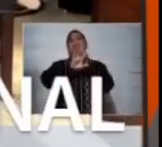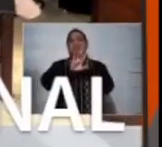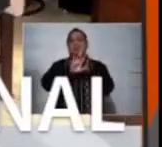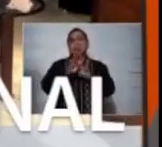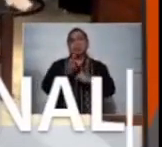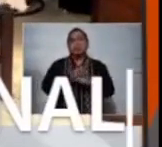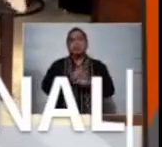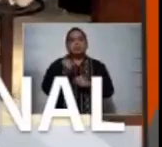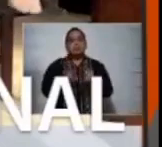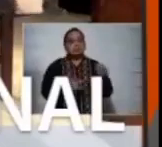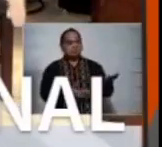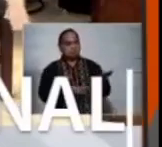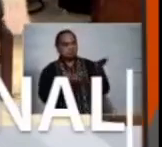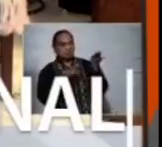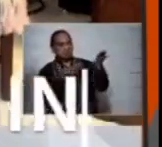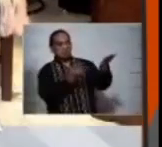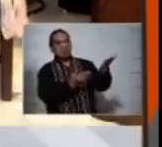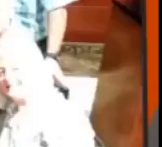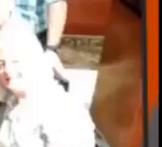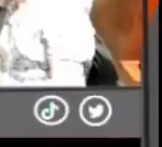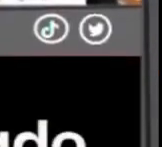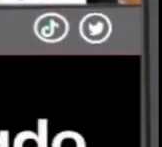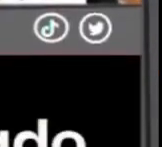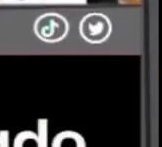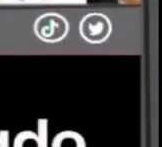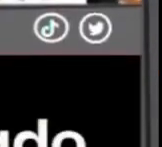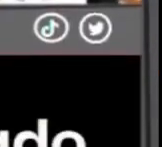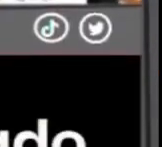mentecato que no tiene ningún escrúpulo